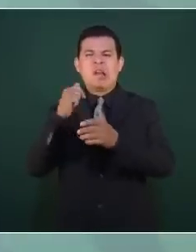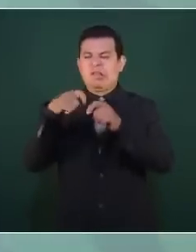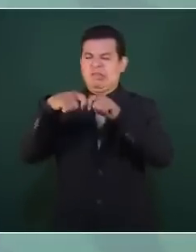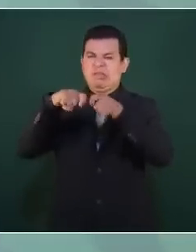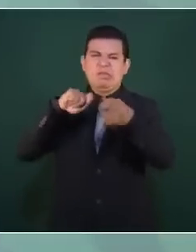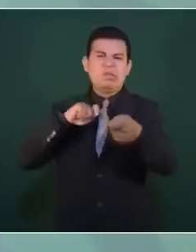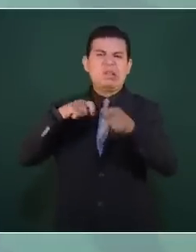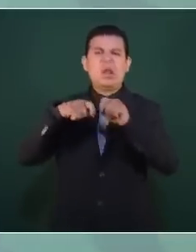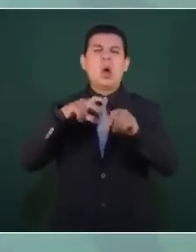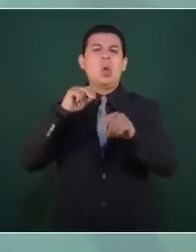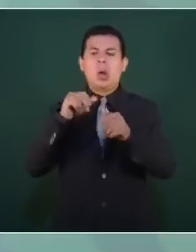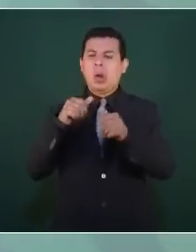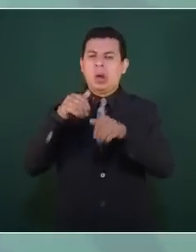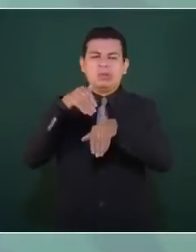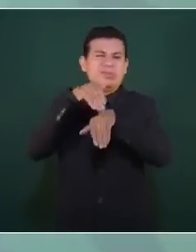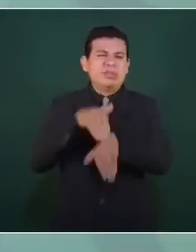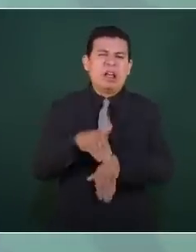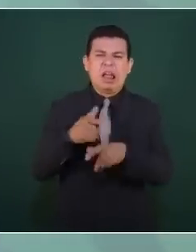y